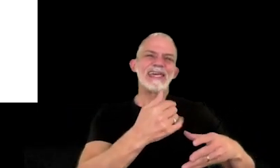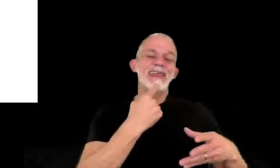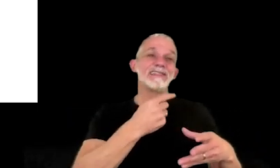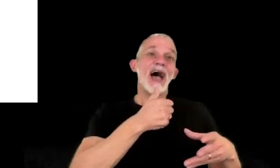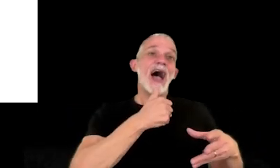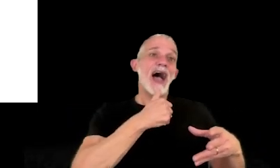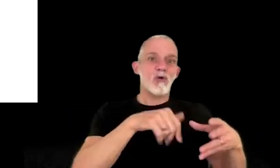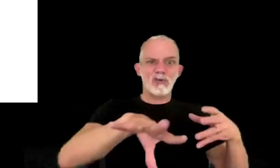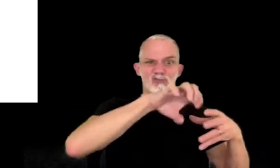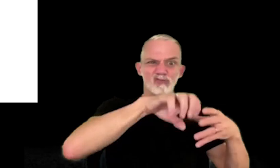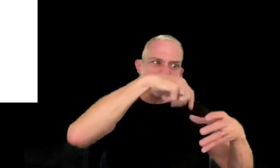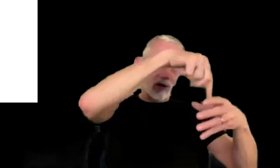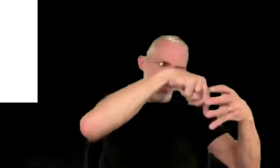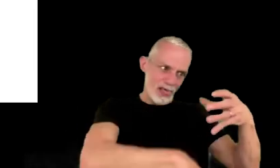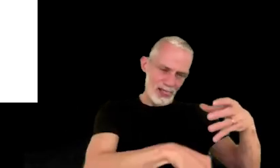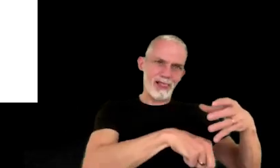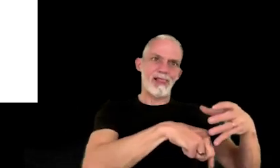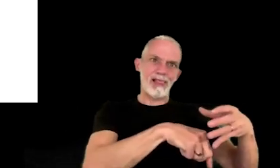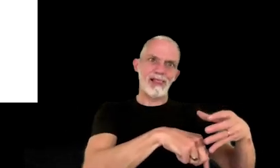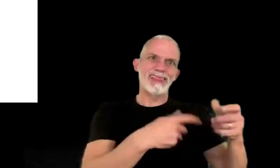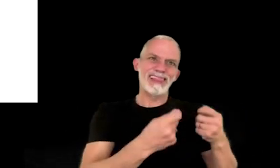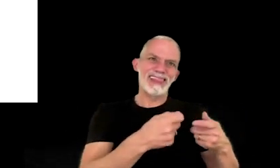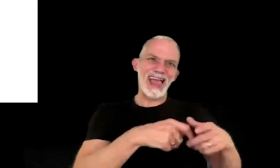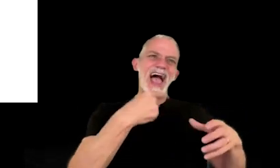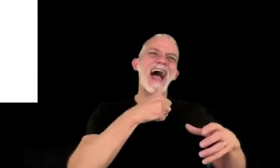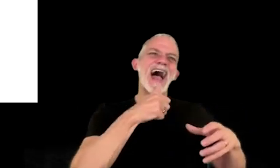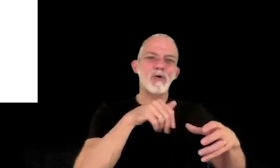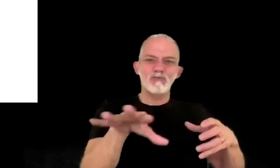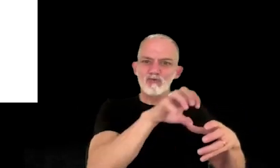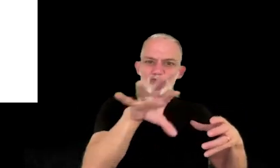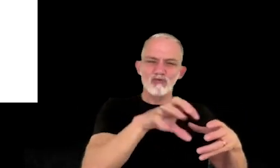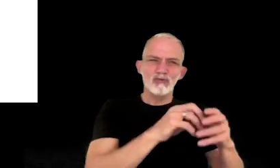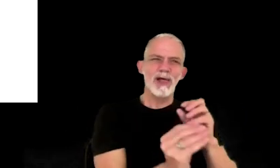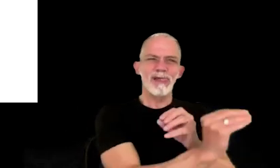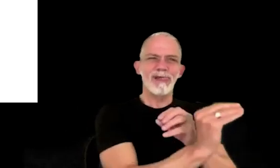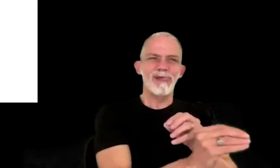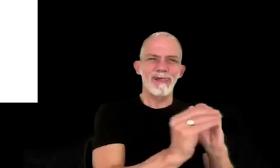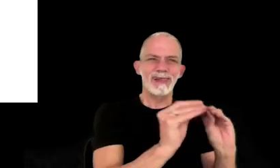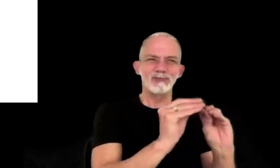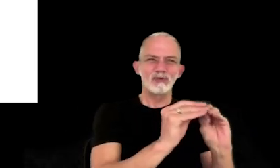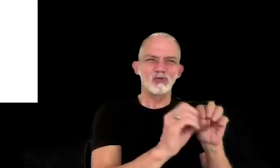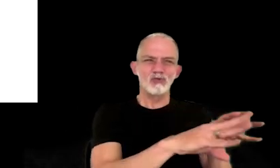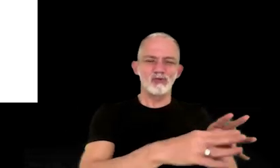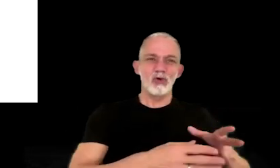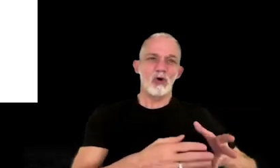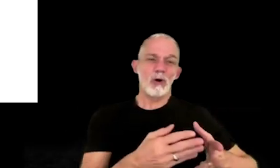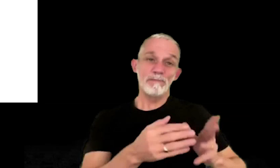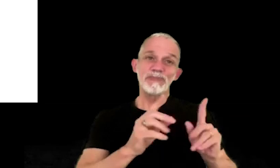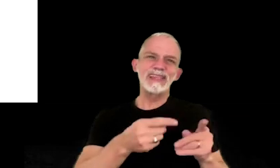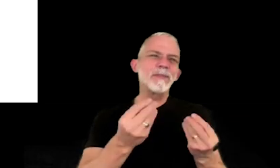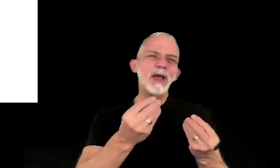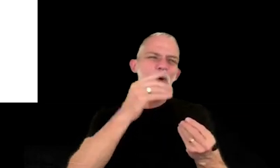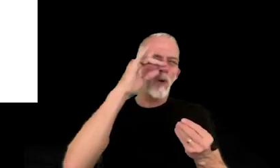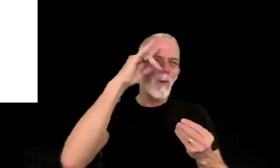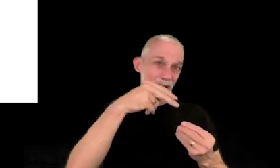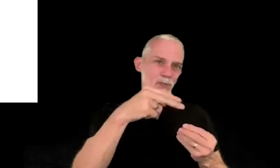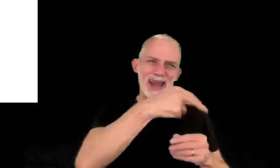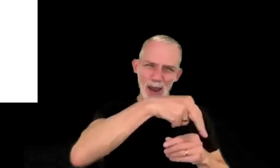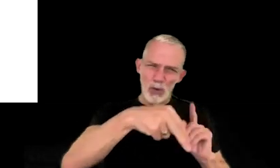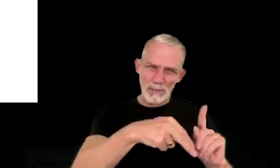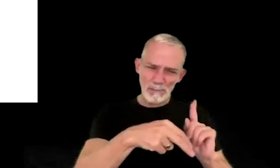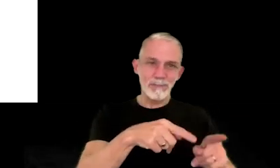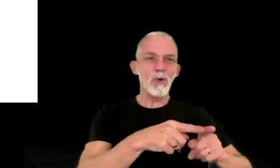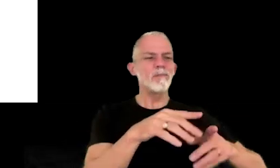agua. Hay que ver también qué efectos tiene Vaca Muerta el tema del desarrollo de ciertas